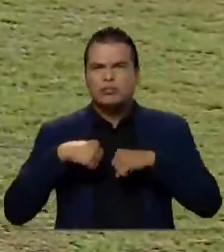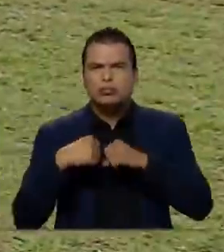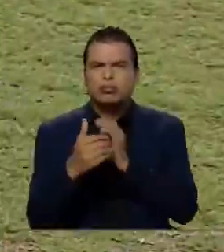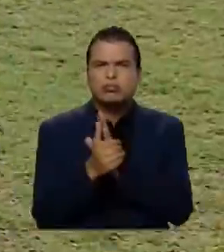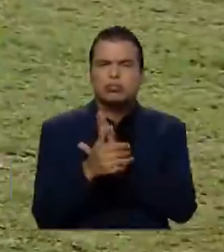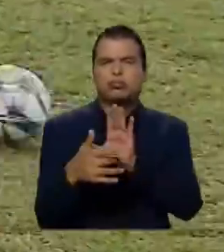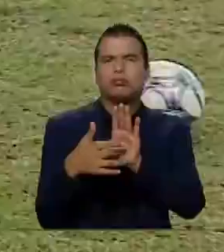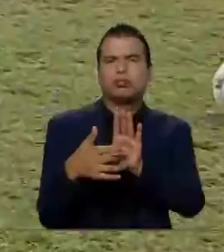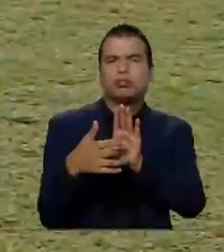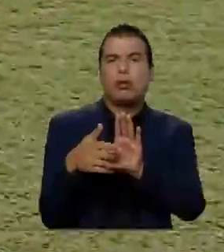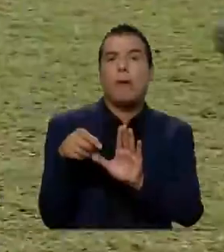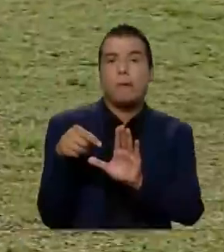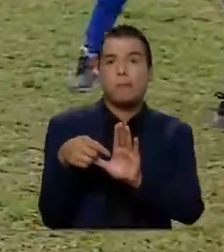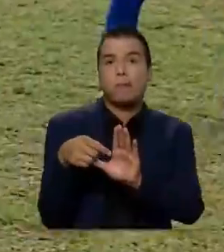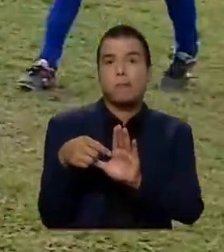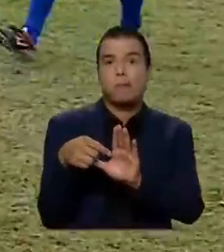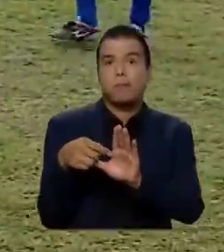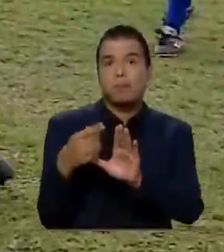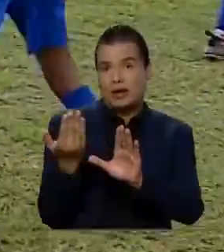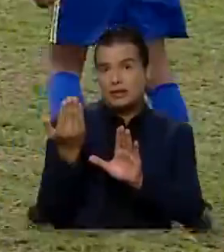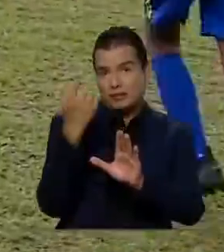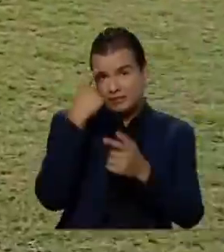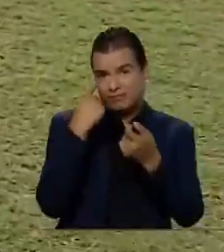potencial con la pelota.